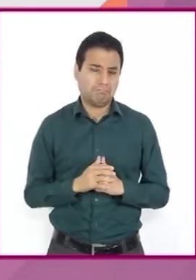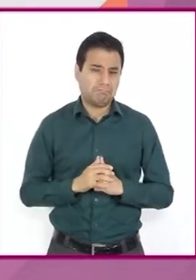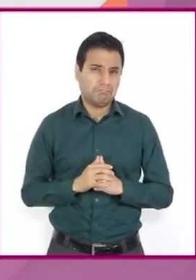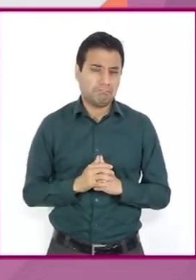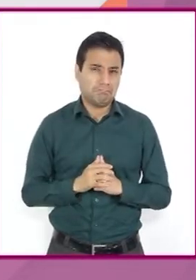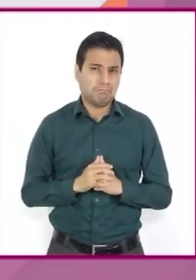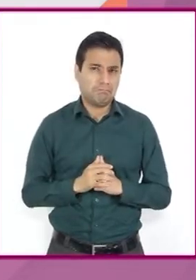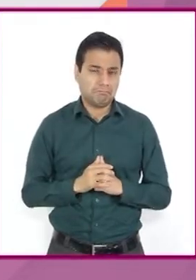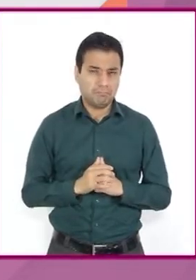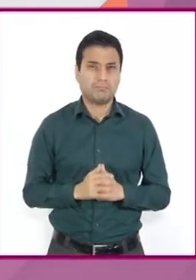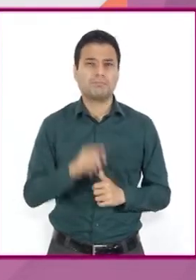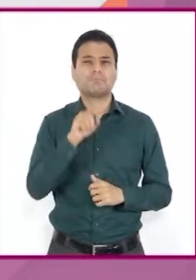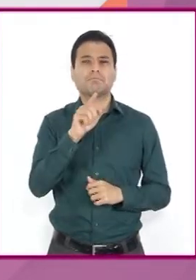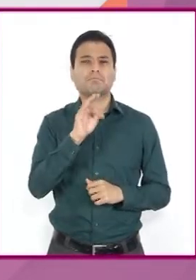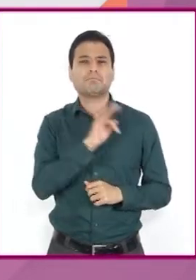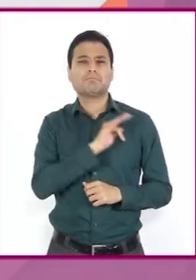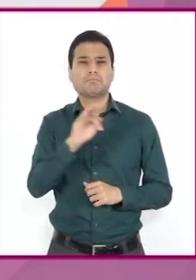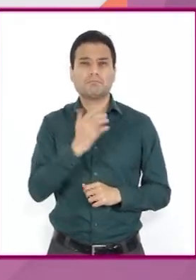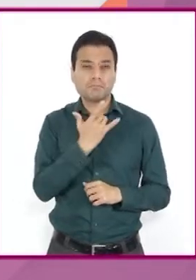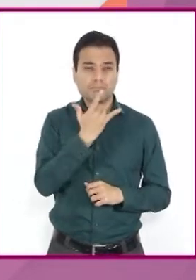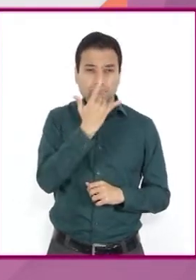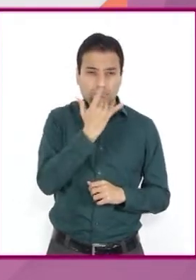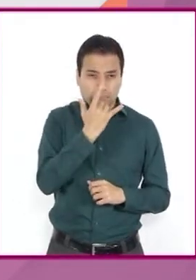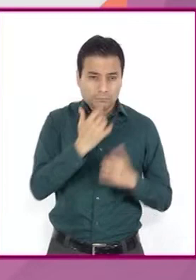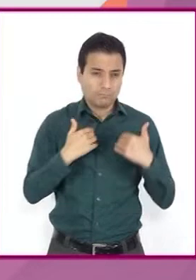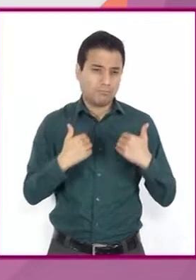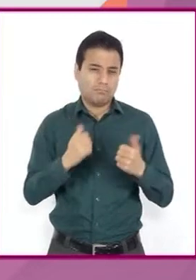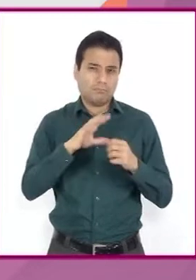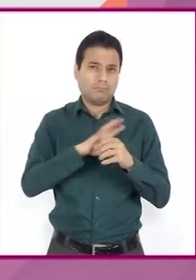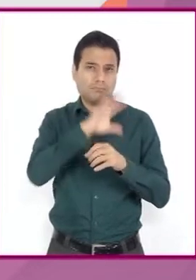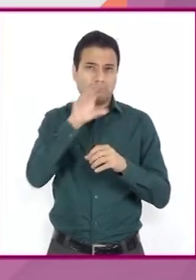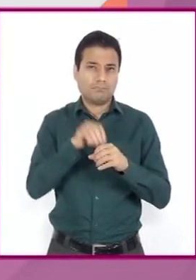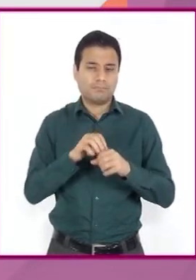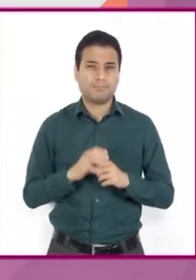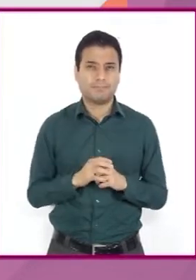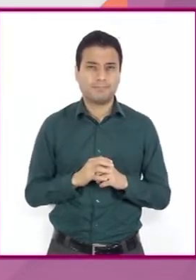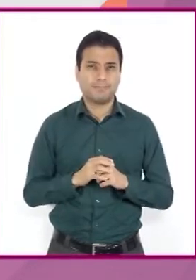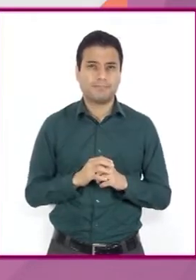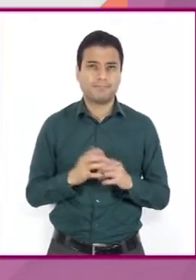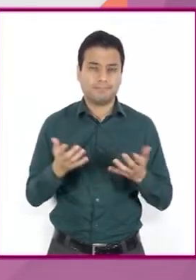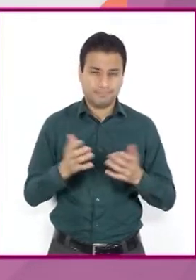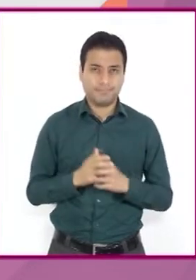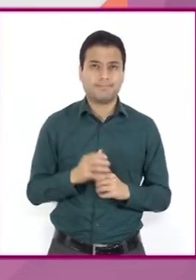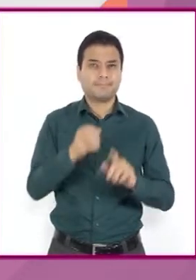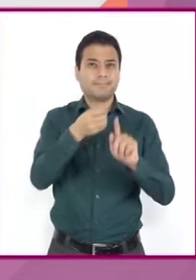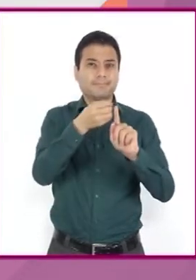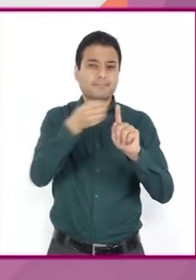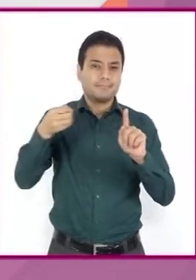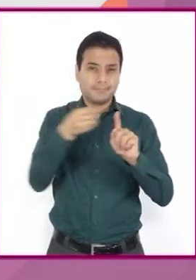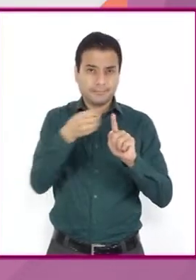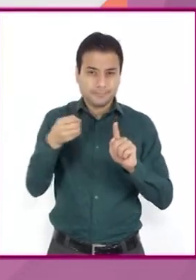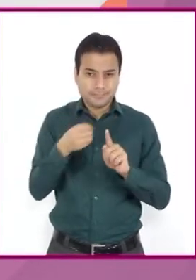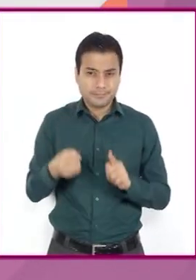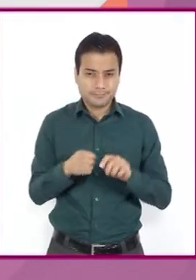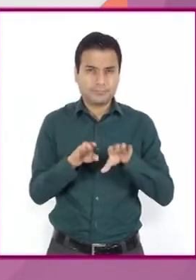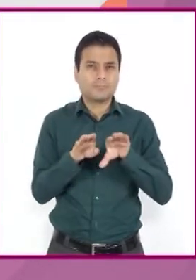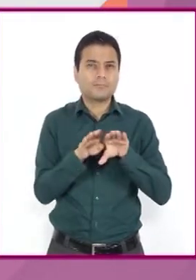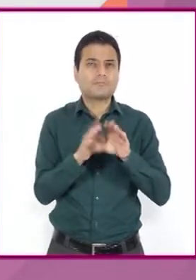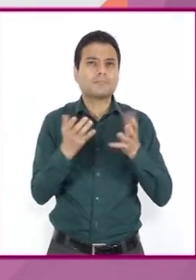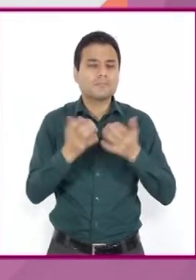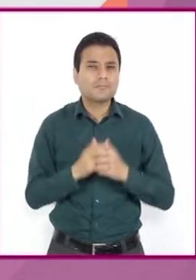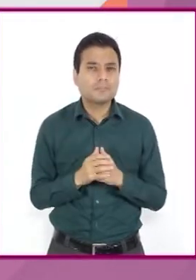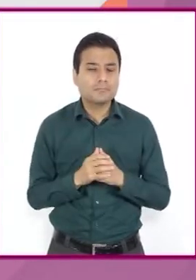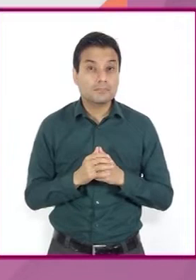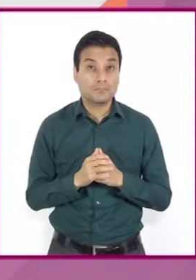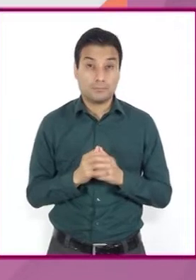fin, para comprender la información que presentan. Los enunciados que se utilizan en este tipo de textos no